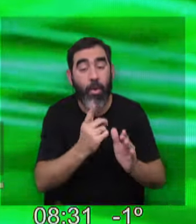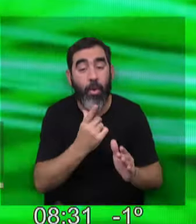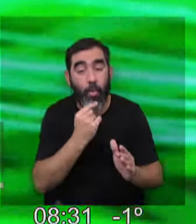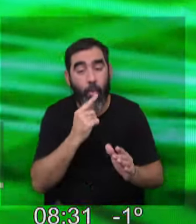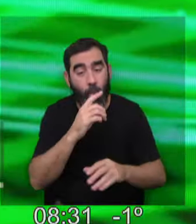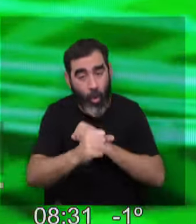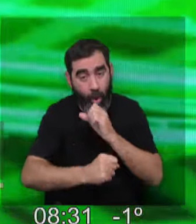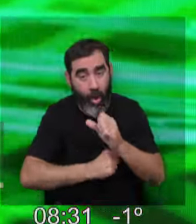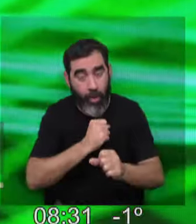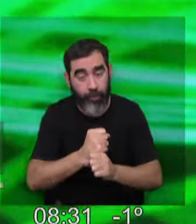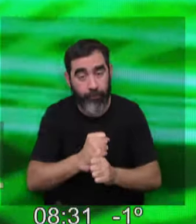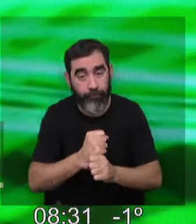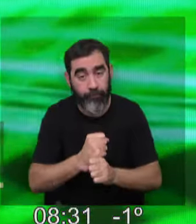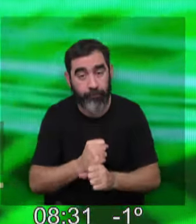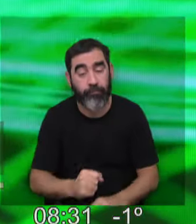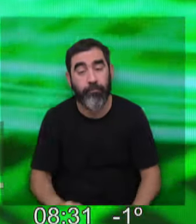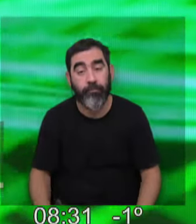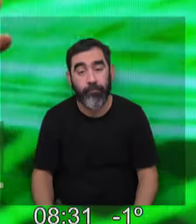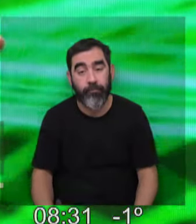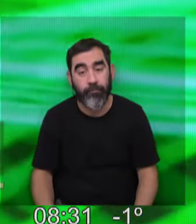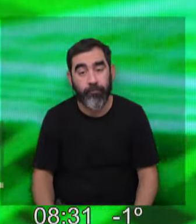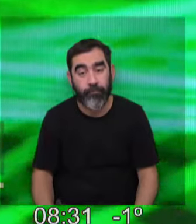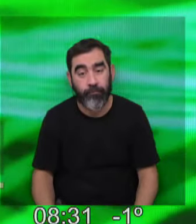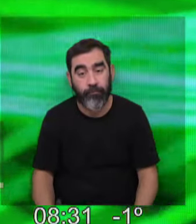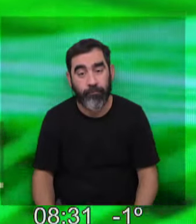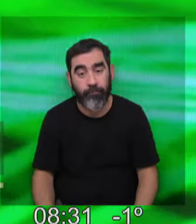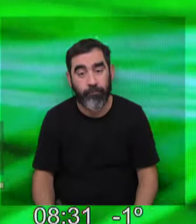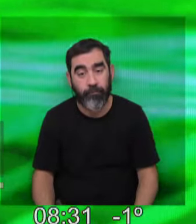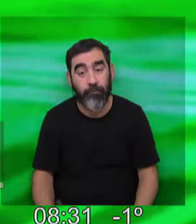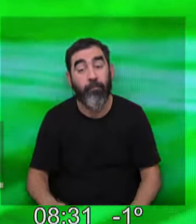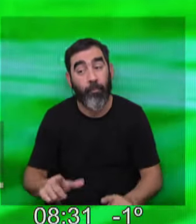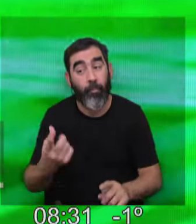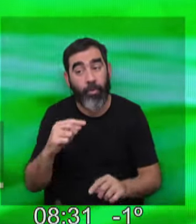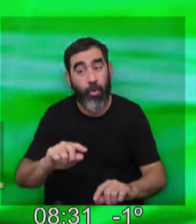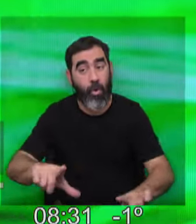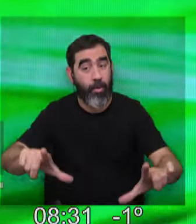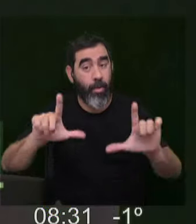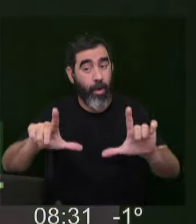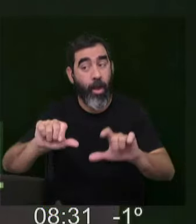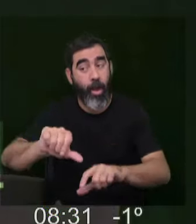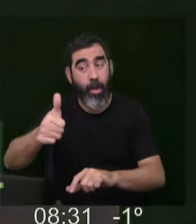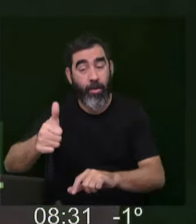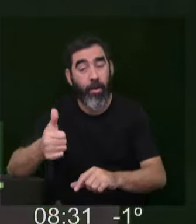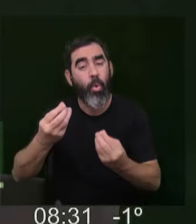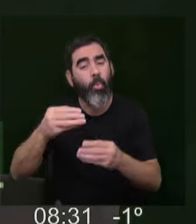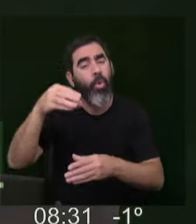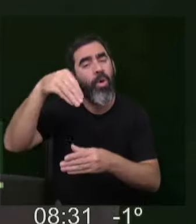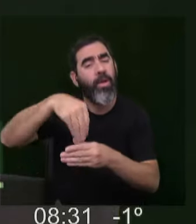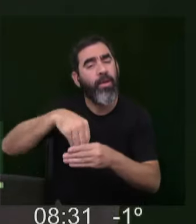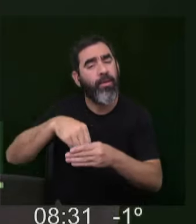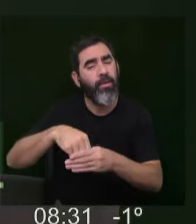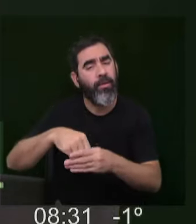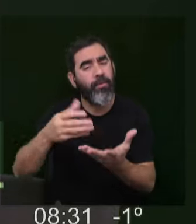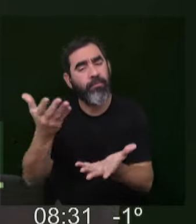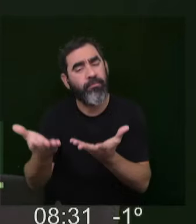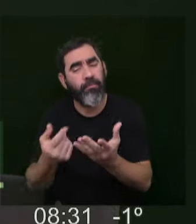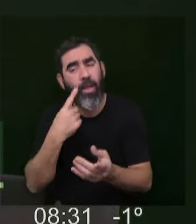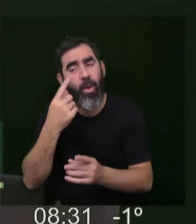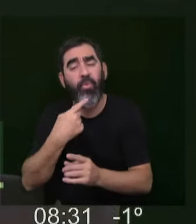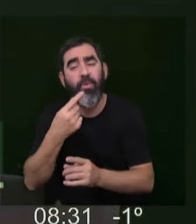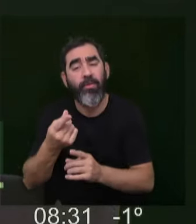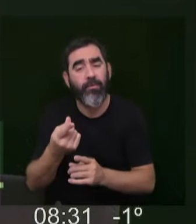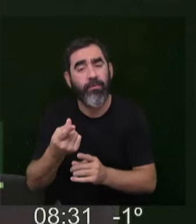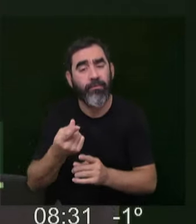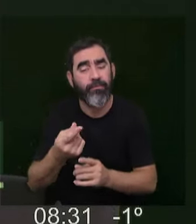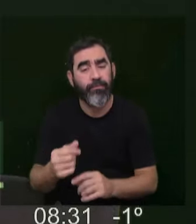durante muchos años. Que es lo que le dio mucha pantalla también. También. ¿Y cómo queda también a la interna? Porque hay como un doble juego. Algunos analistas señalan,